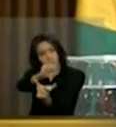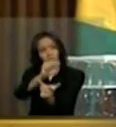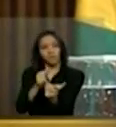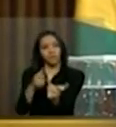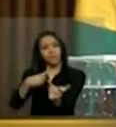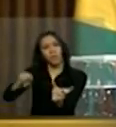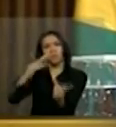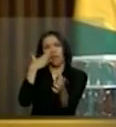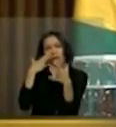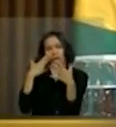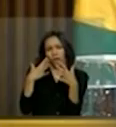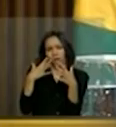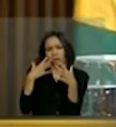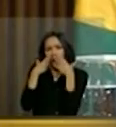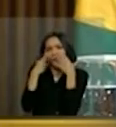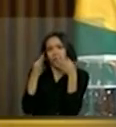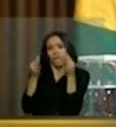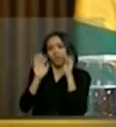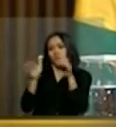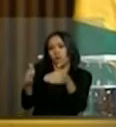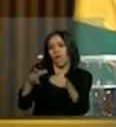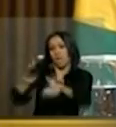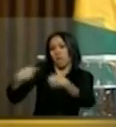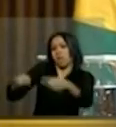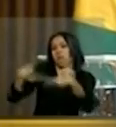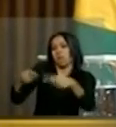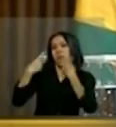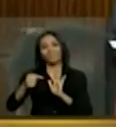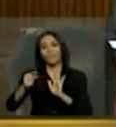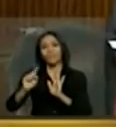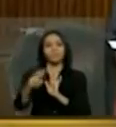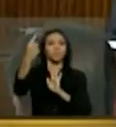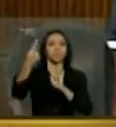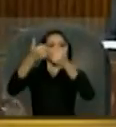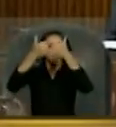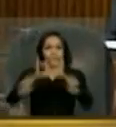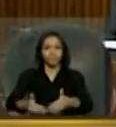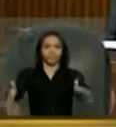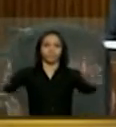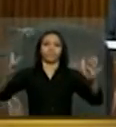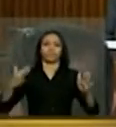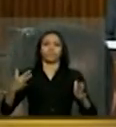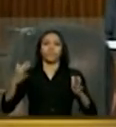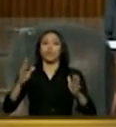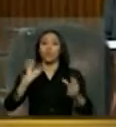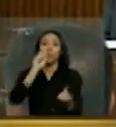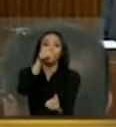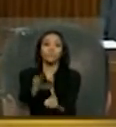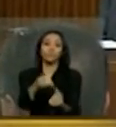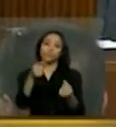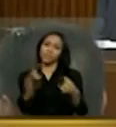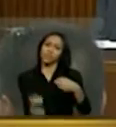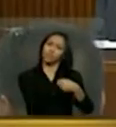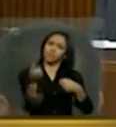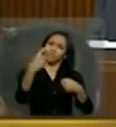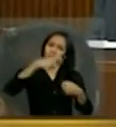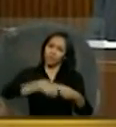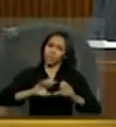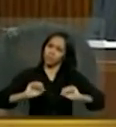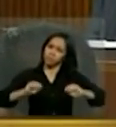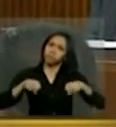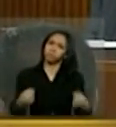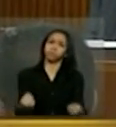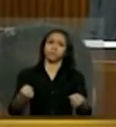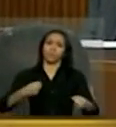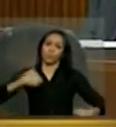insostenible temer que asumió el poder el 12 de mayo tras la suspensión de dilm rusev Busca dar un rumbo firme a su gestión